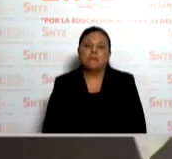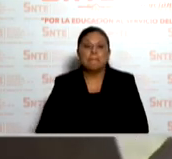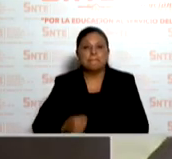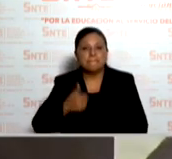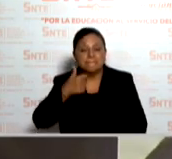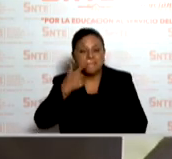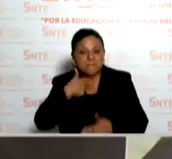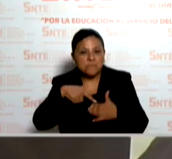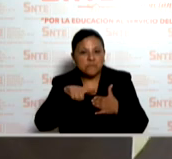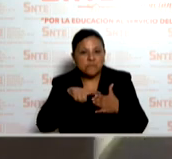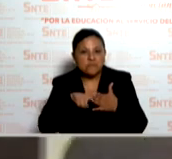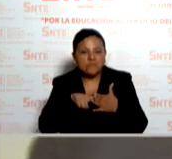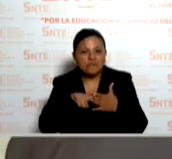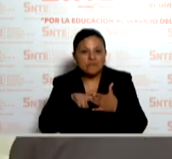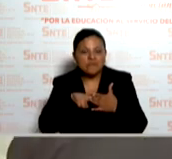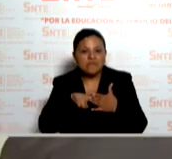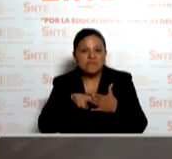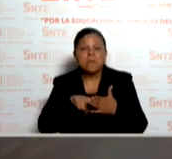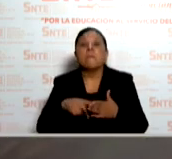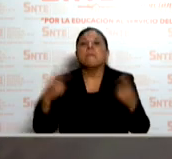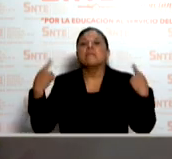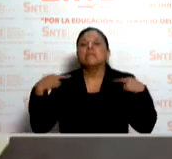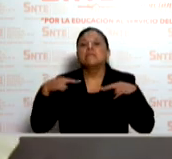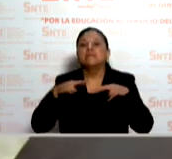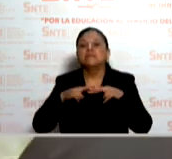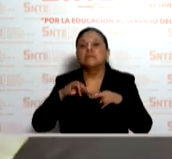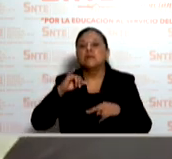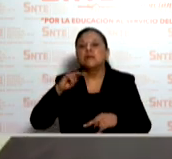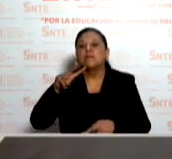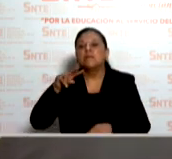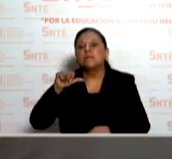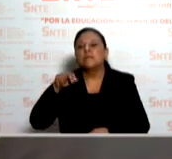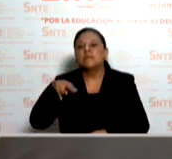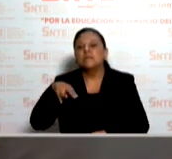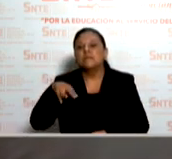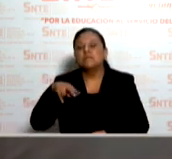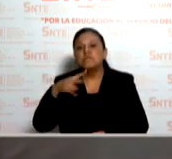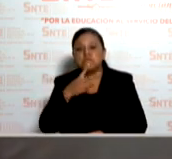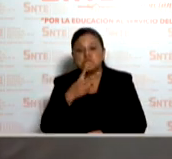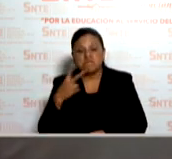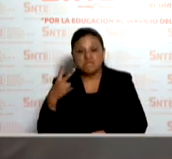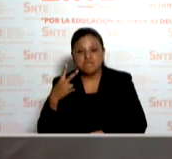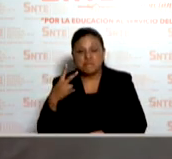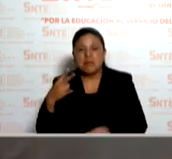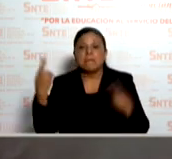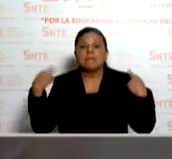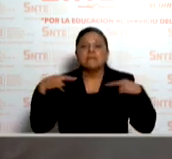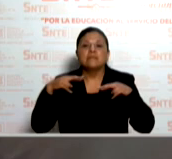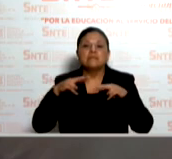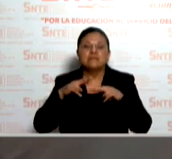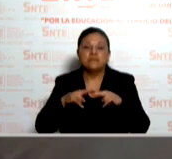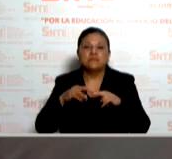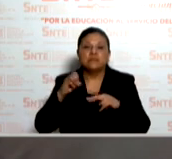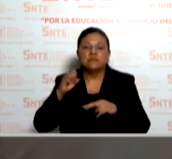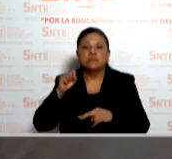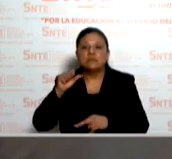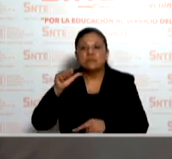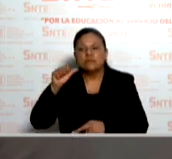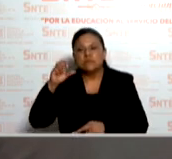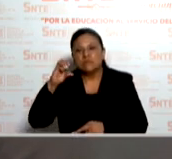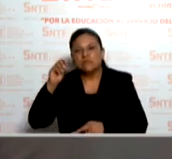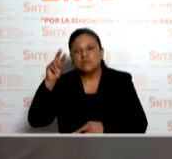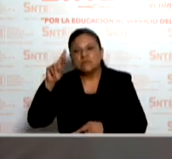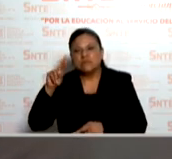Primer lugar, profesor Ernesto Iván Mota Salcedo y profesor Jesús Miranda Bonilla.